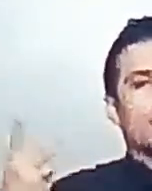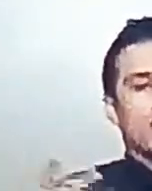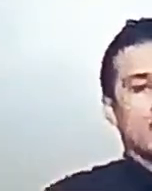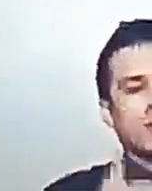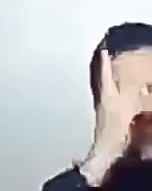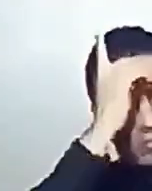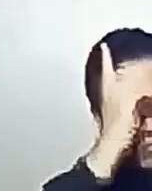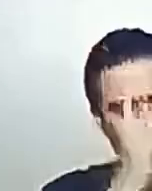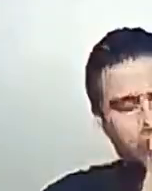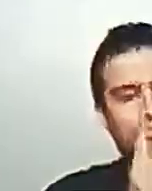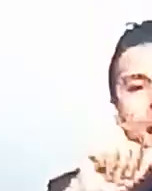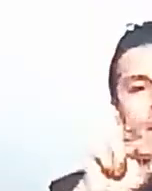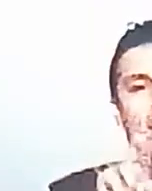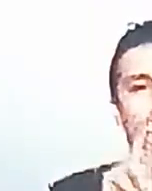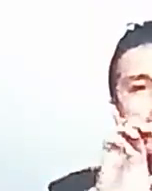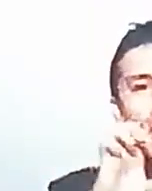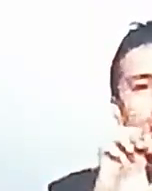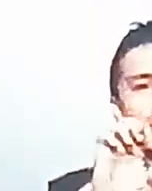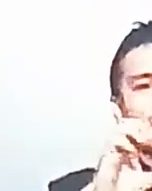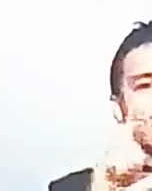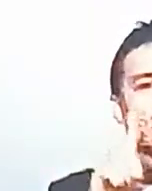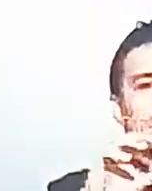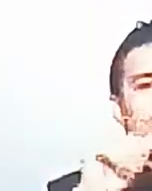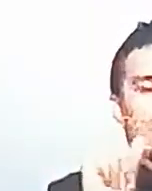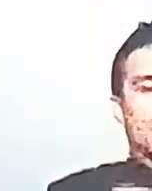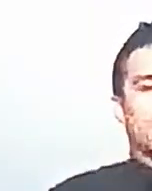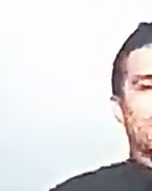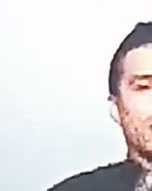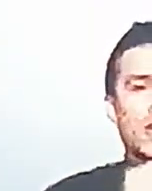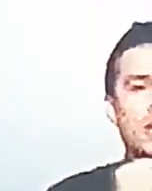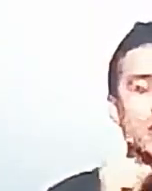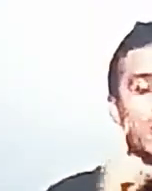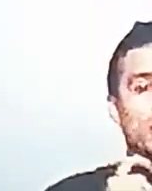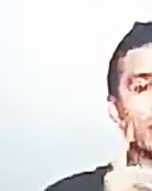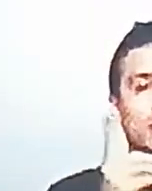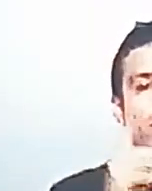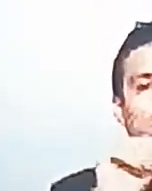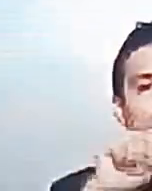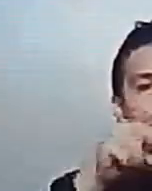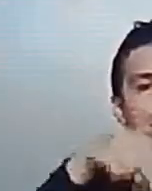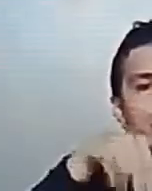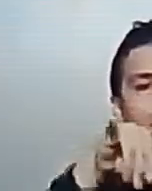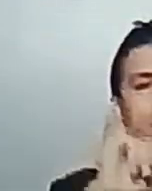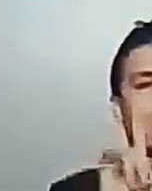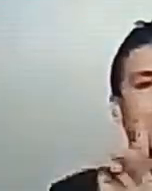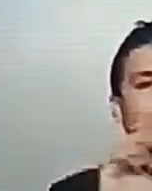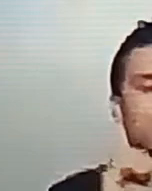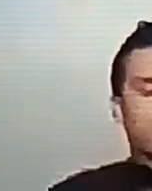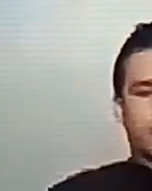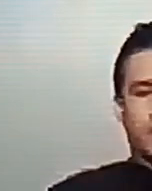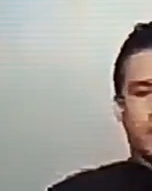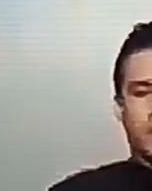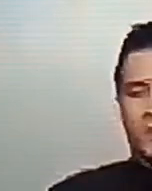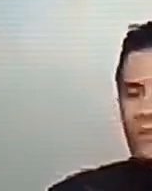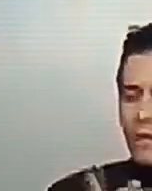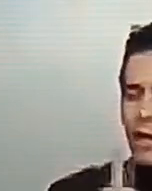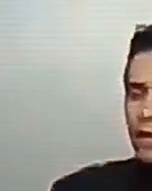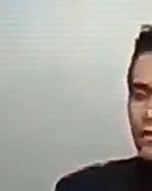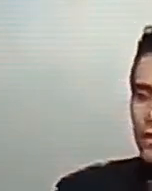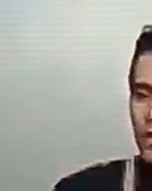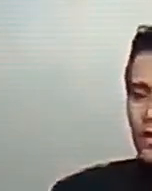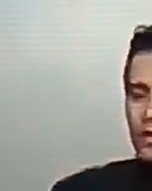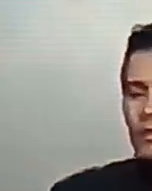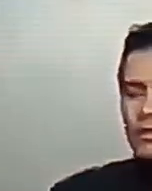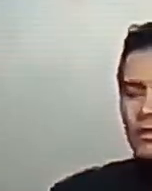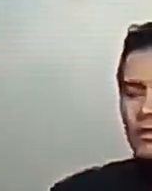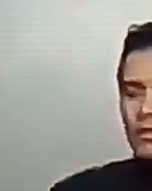5 de febrero. Muchas gracias. Corre el tiempo para ustedes. Adelante. Apreciada doctora, en su